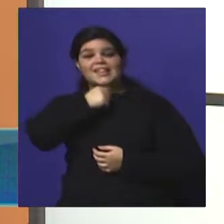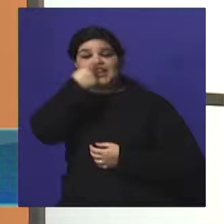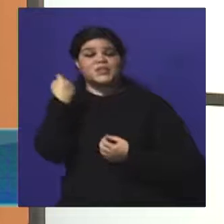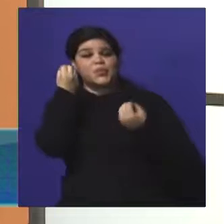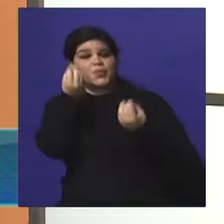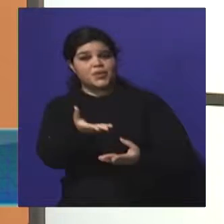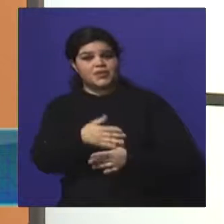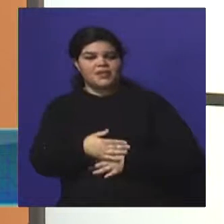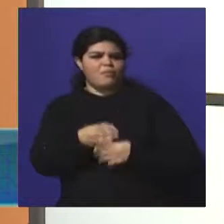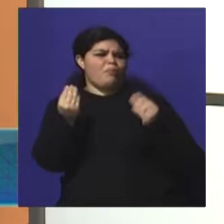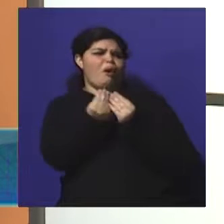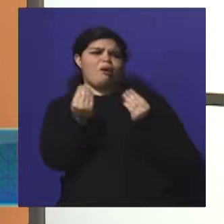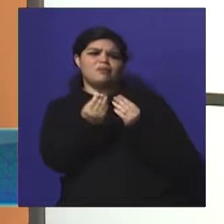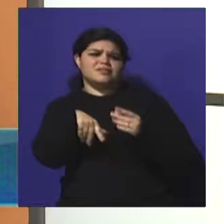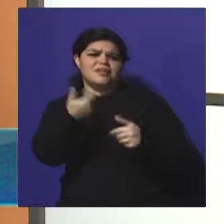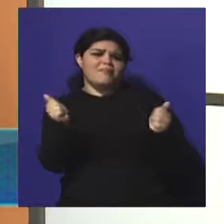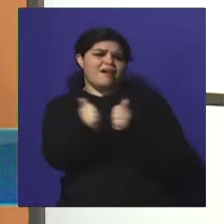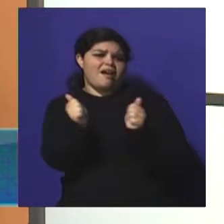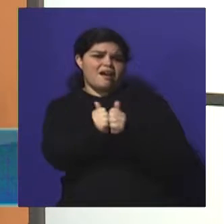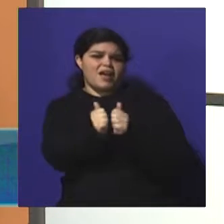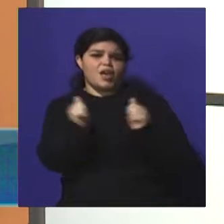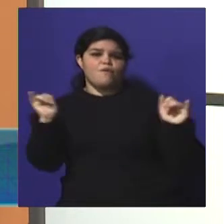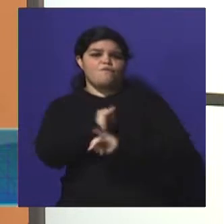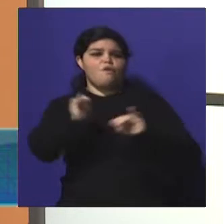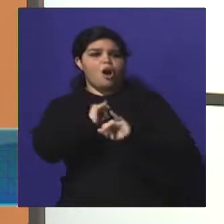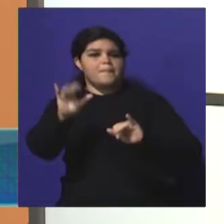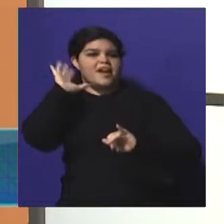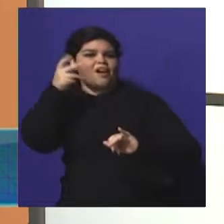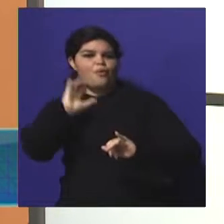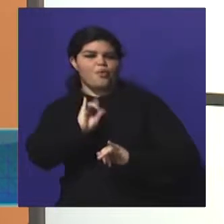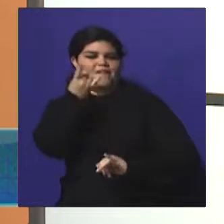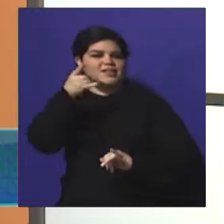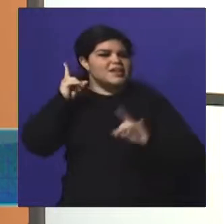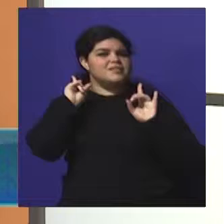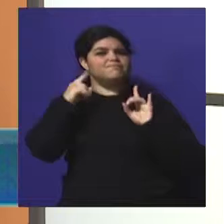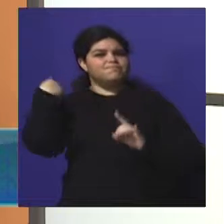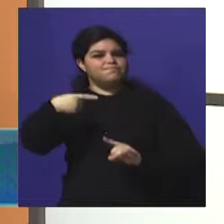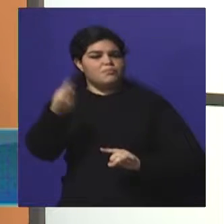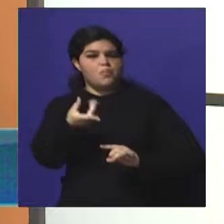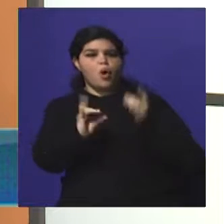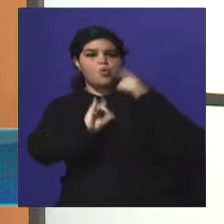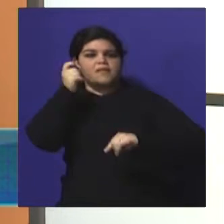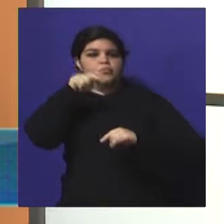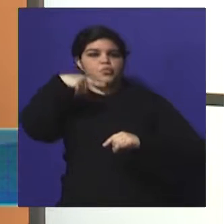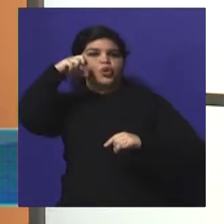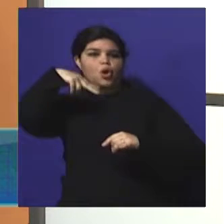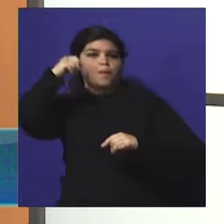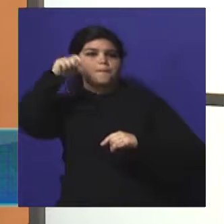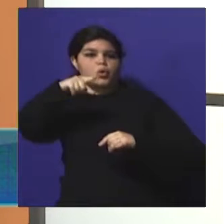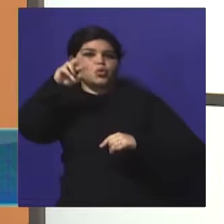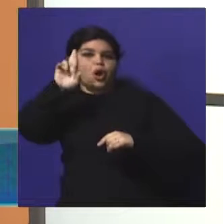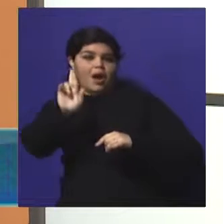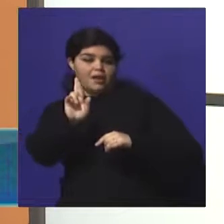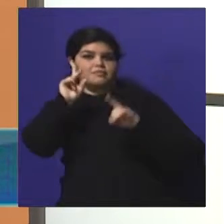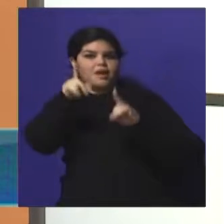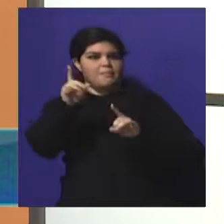con nosotros en las elecciones. Sí, sí, sí, sí. Todos los informes de Radio Universidad se toman en el sistema de medios allí en universidad.com.ar y ya podemos invitar al